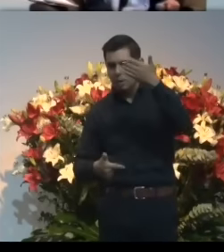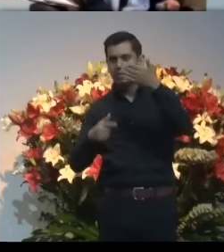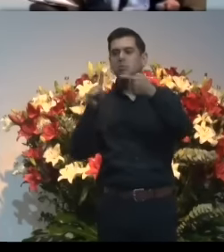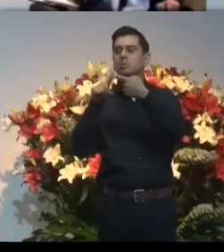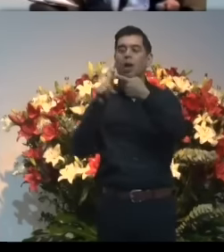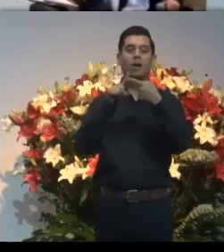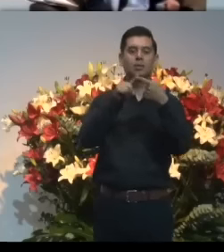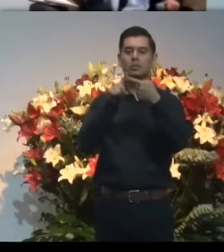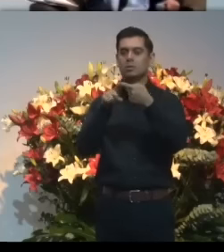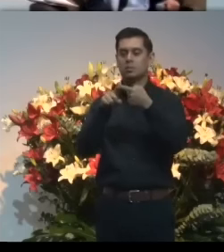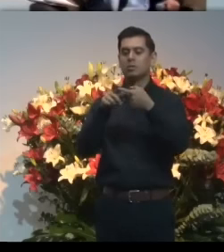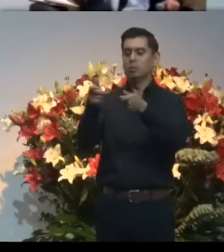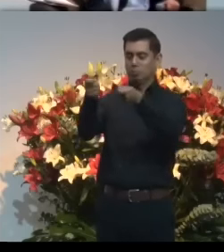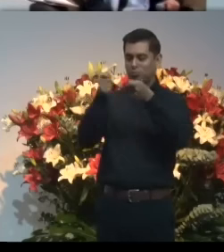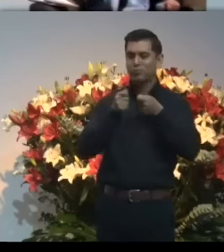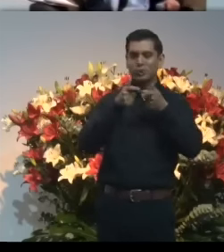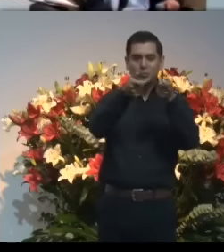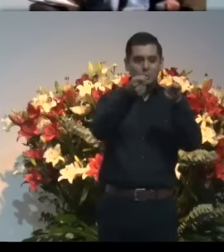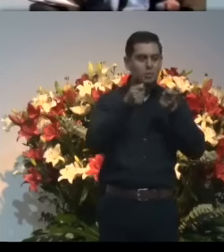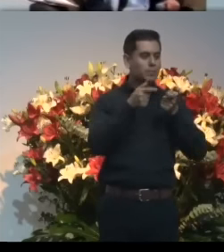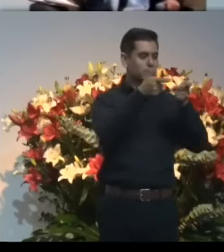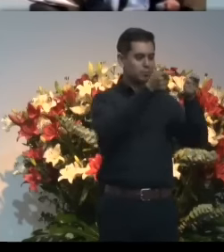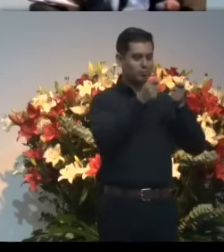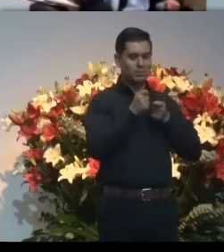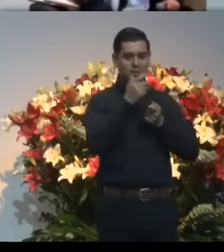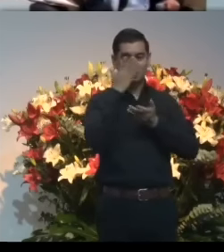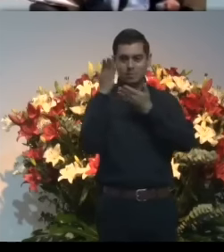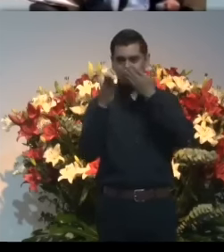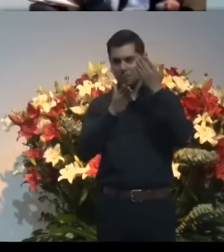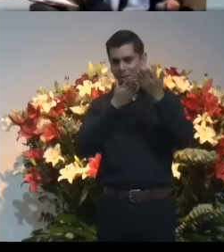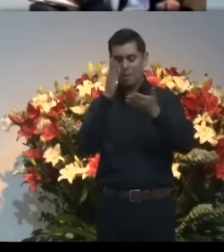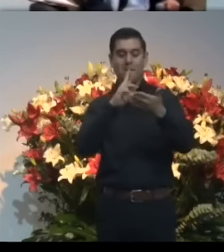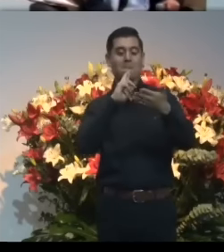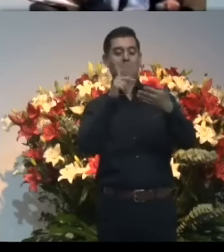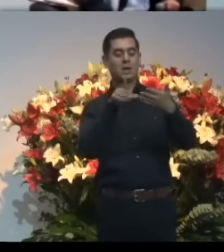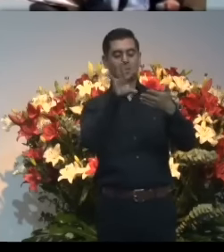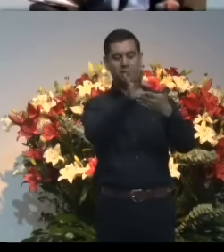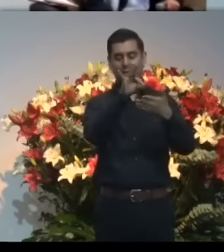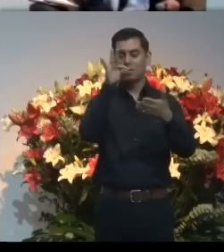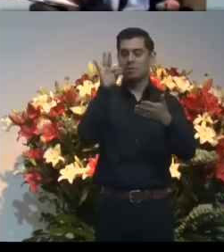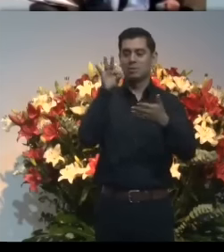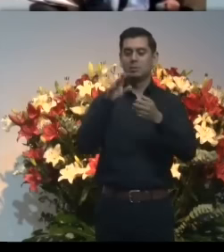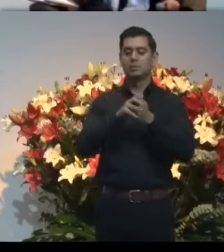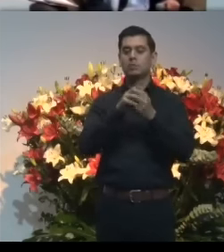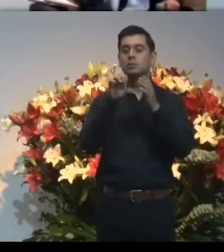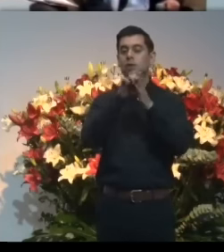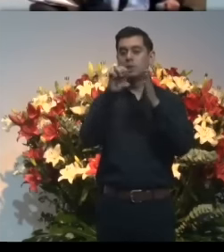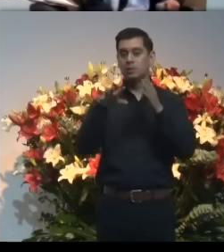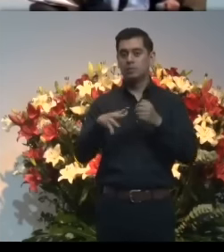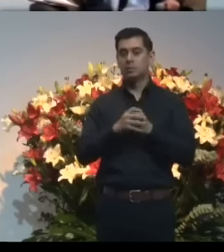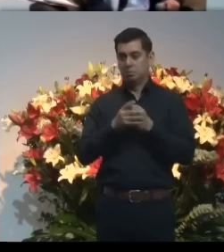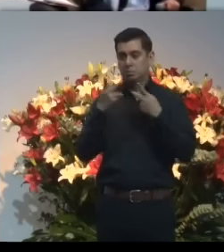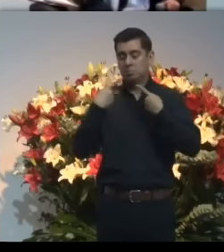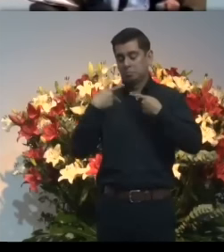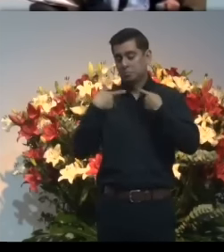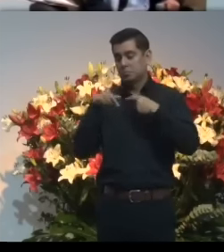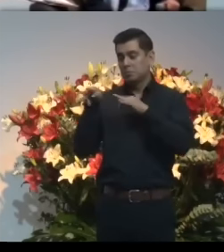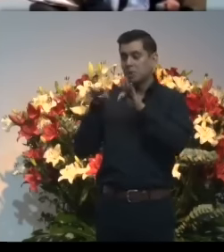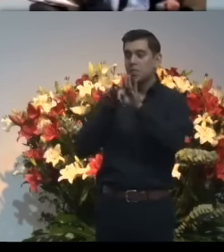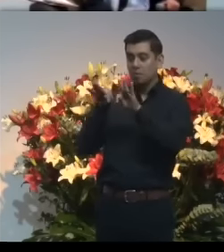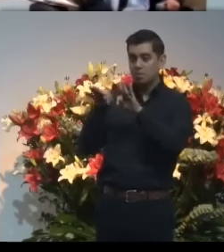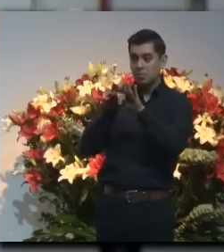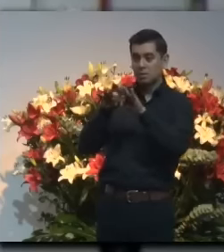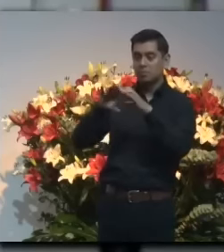los mejores perfiles. Yo creo que los ministros de la Corte pudiéramos hacer una convocatoria